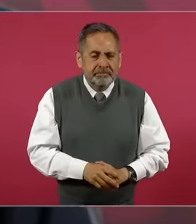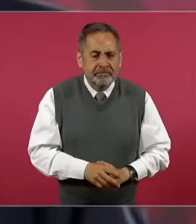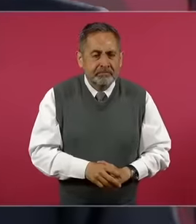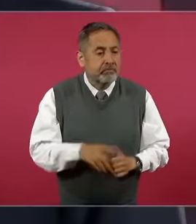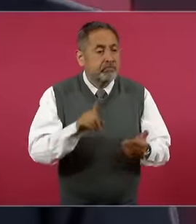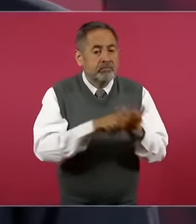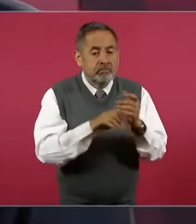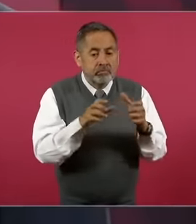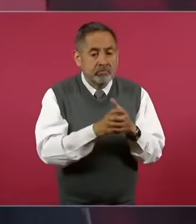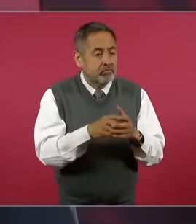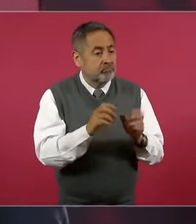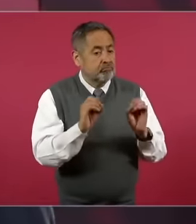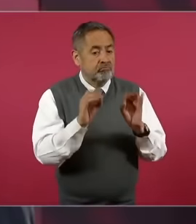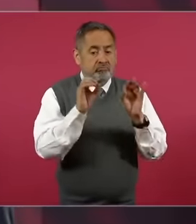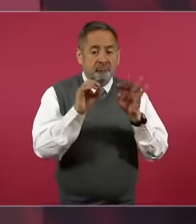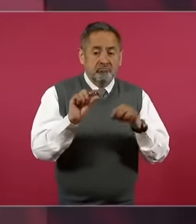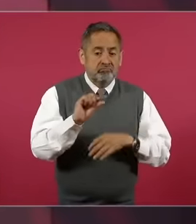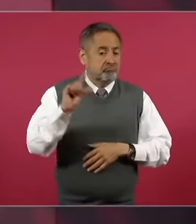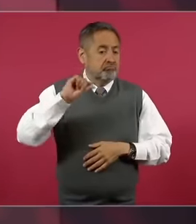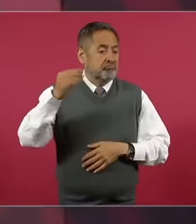Los famosos despachos, ¿no?,